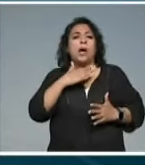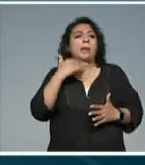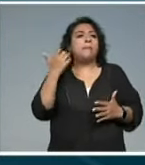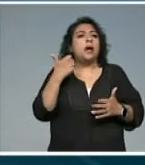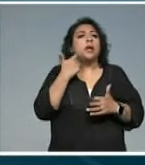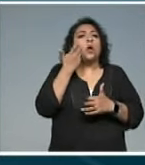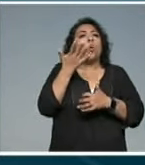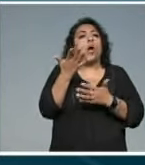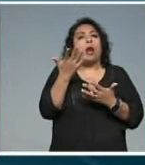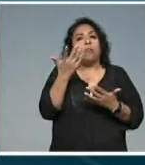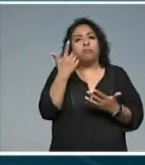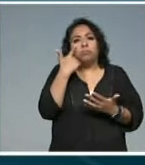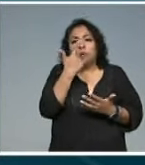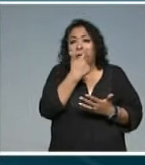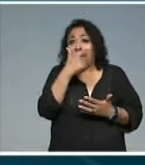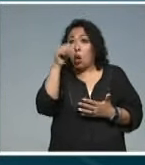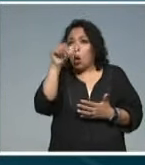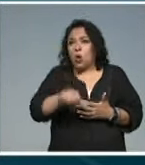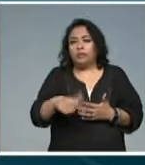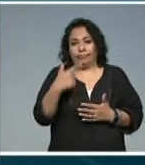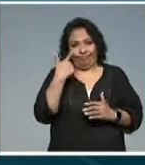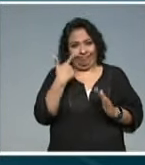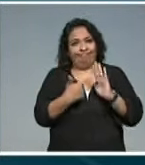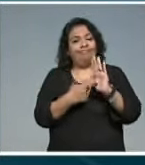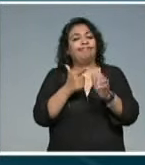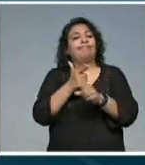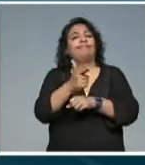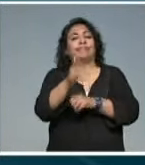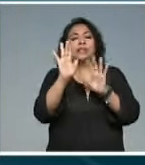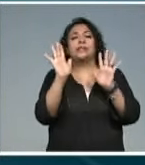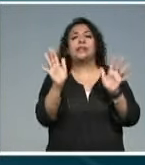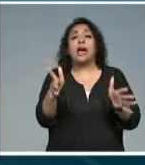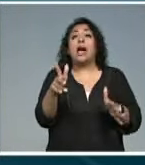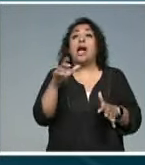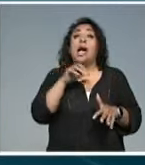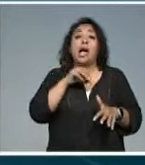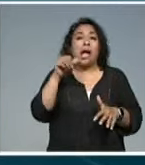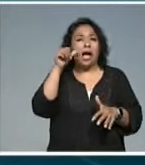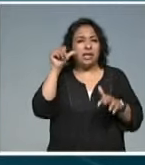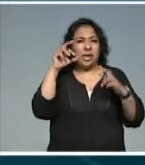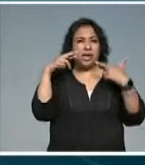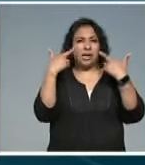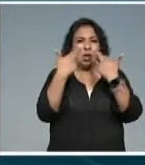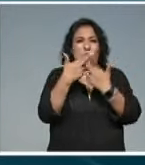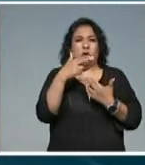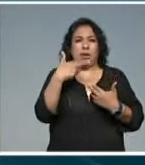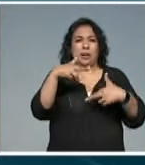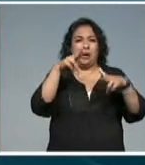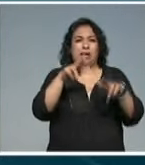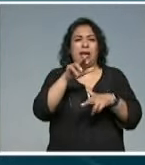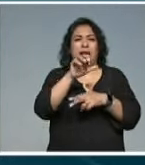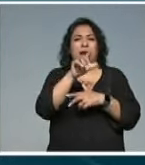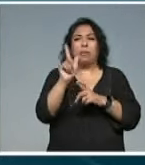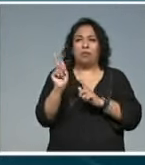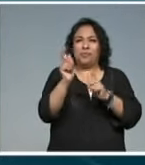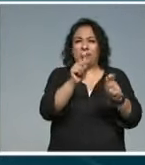pero ayer ya quedó totalmente expuesta. Ayer se reunió el canciller alemán que sucedió a Angela